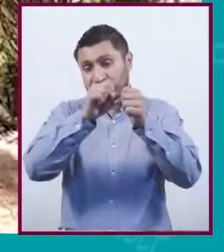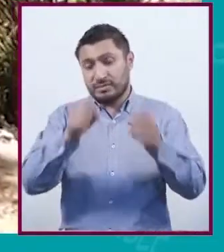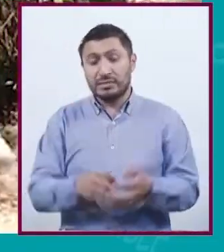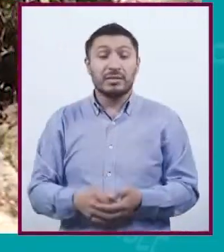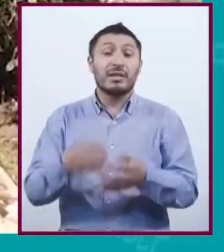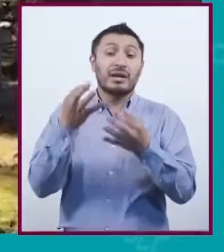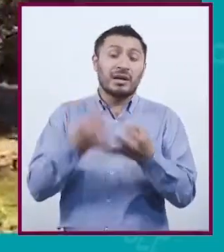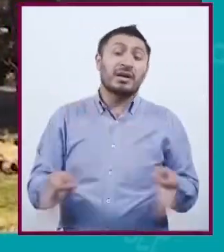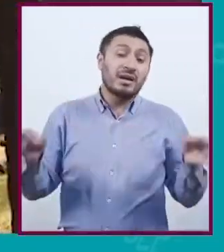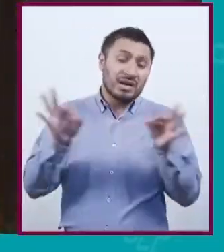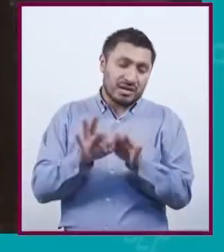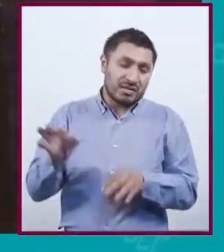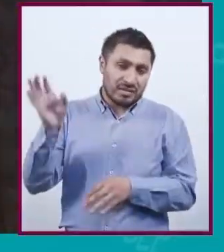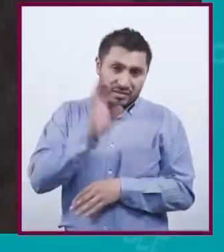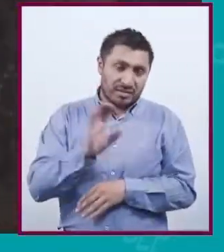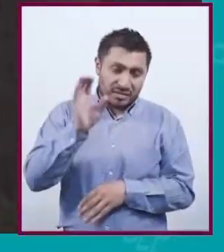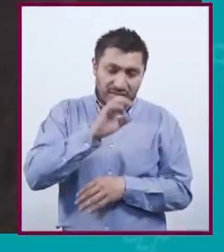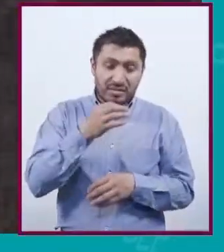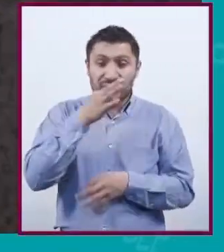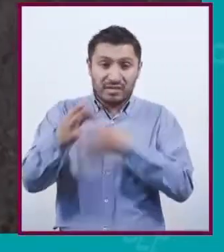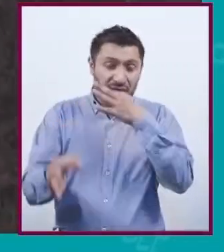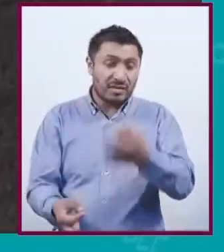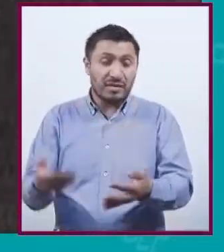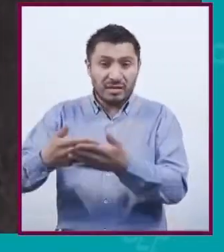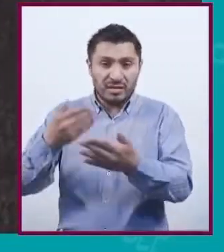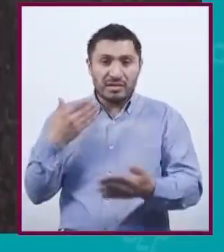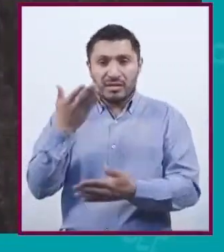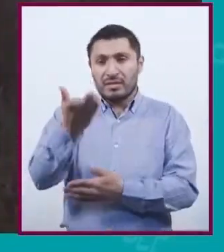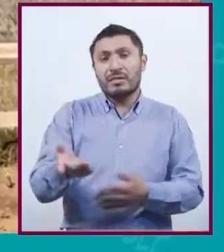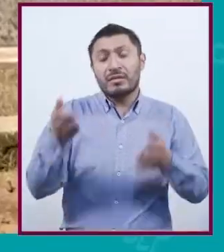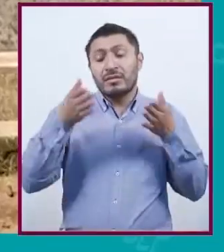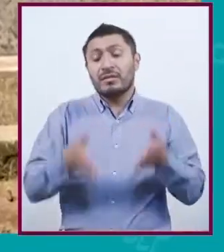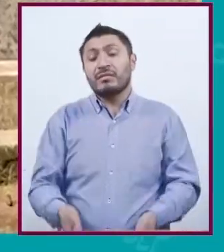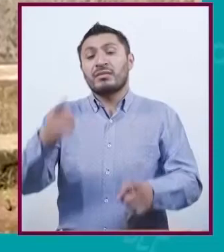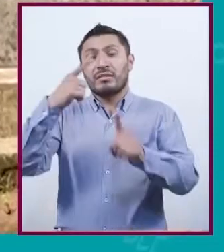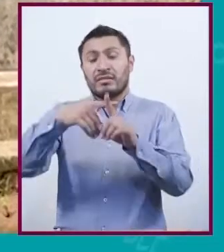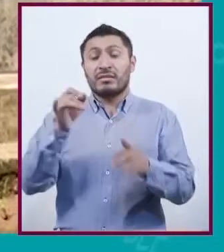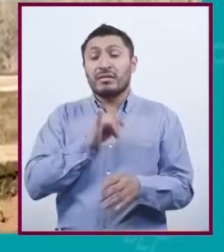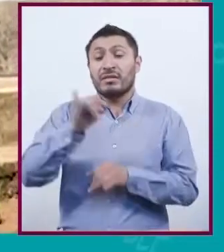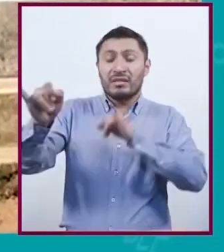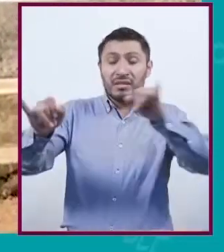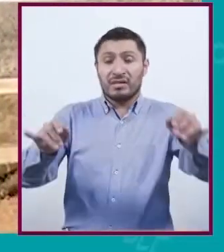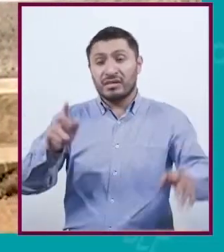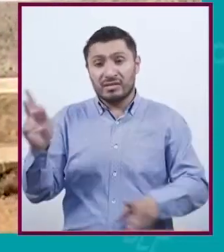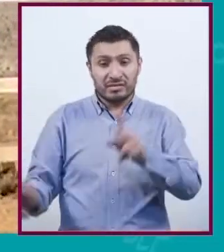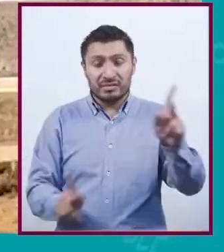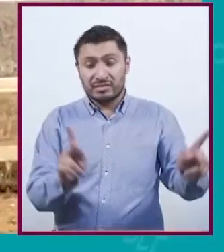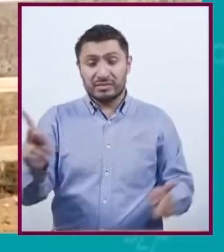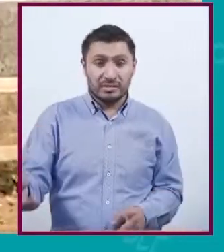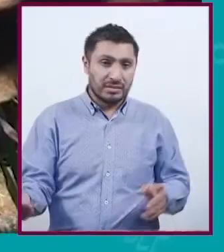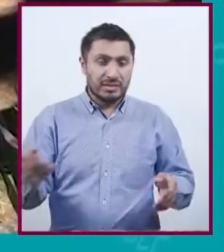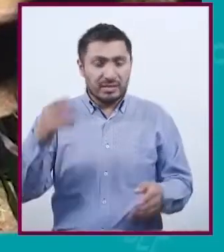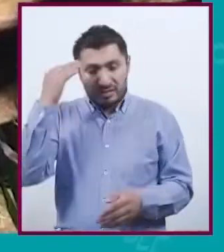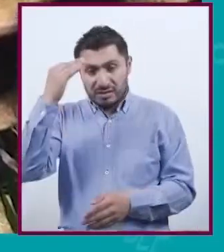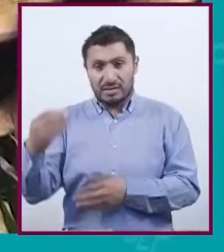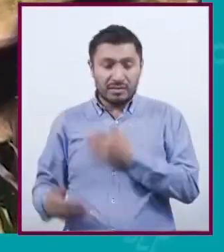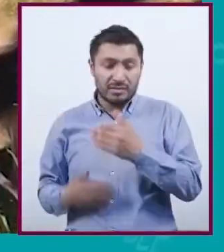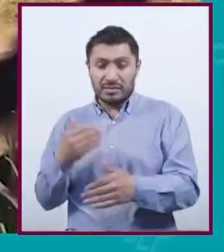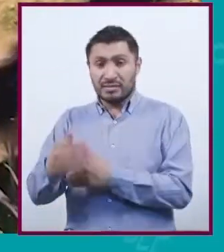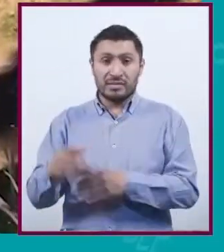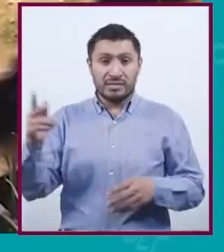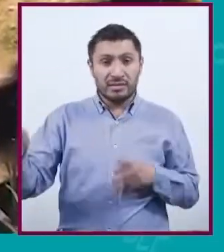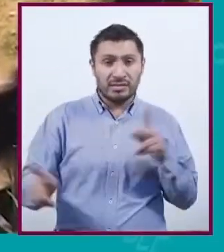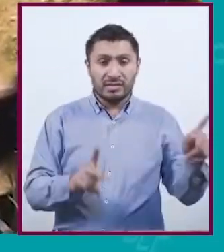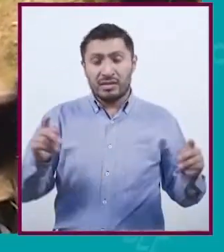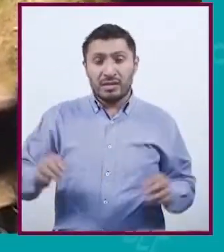que si bien en un inicio se pidió que los cementerios se ubicaran lejos de las poblaciones, con el paso del tiempo las poblaciones han